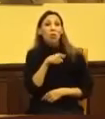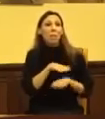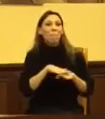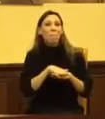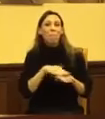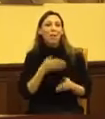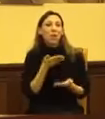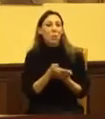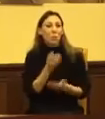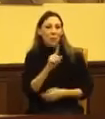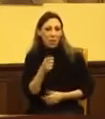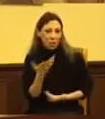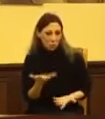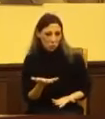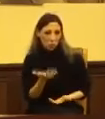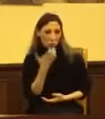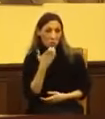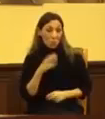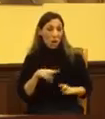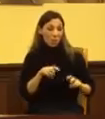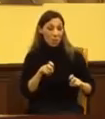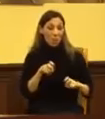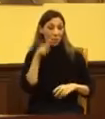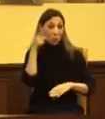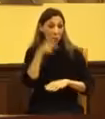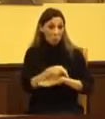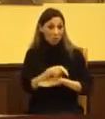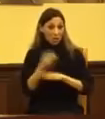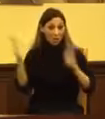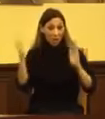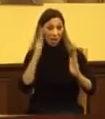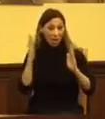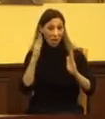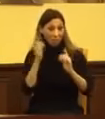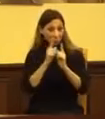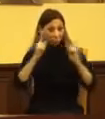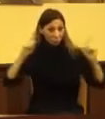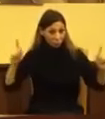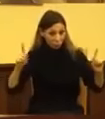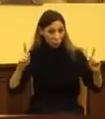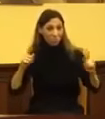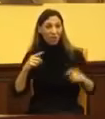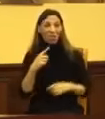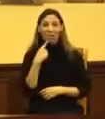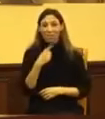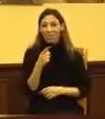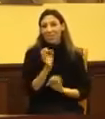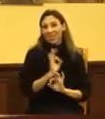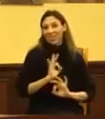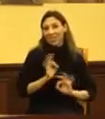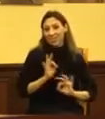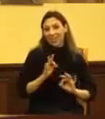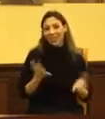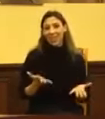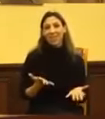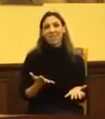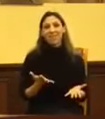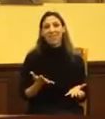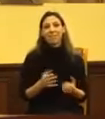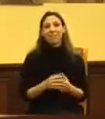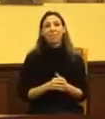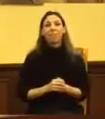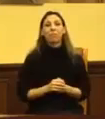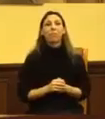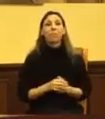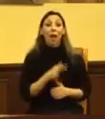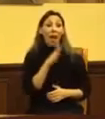sentaron aquí al principio de este mandato y a los que defendían a capa y a espada su honradez y que no se les podía decir absolutamente nada y que